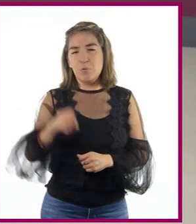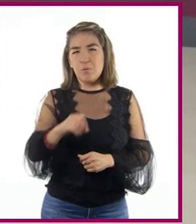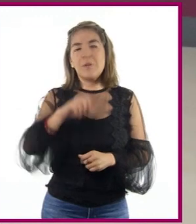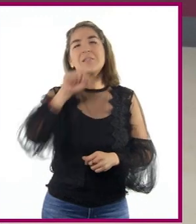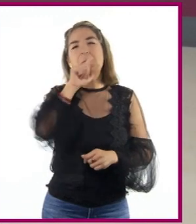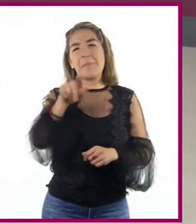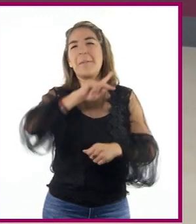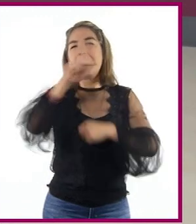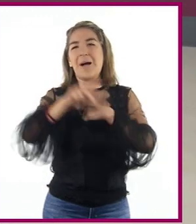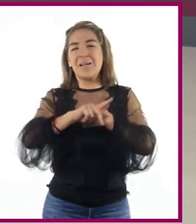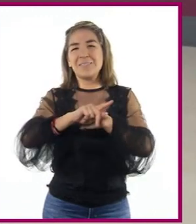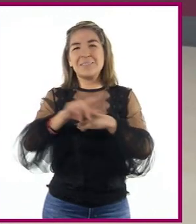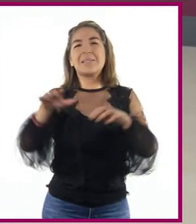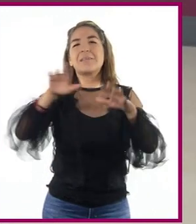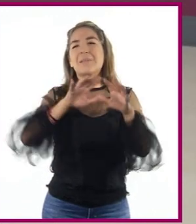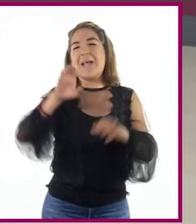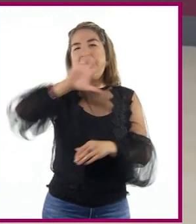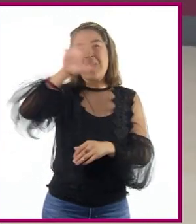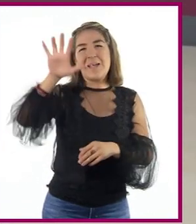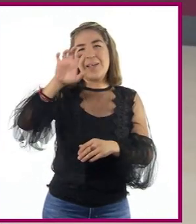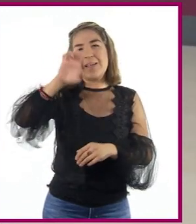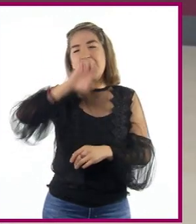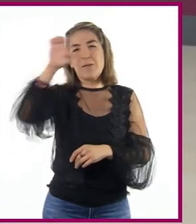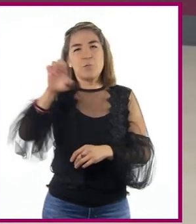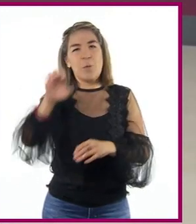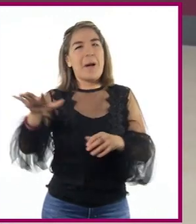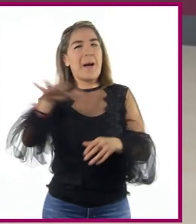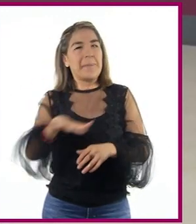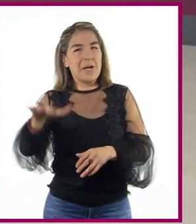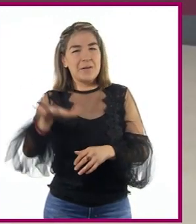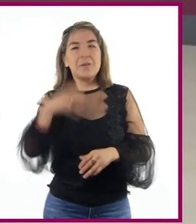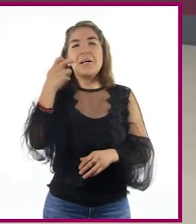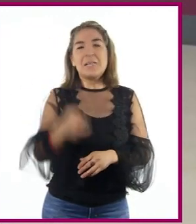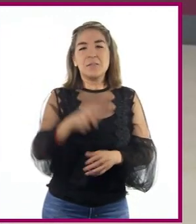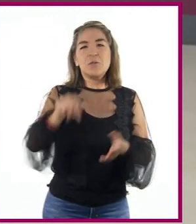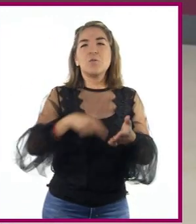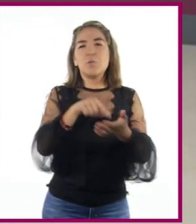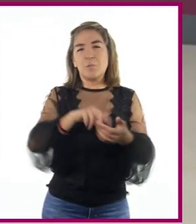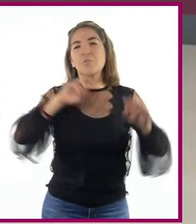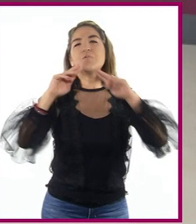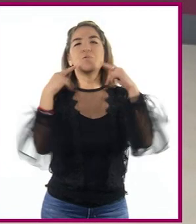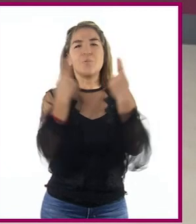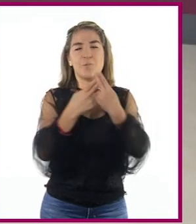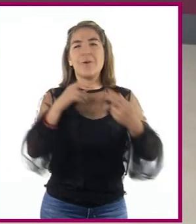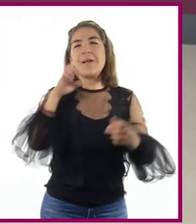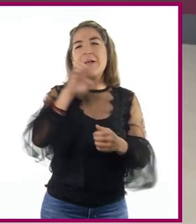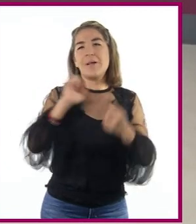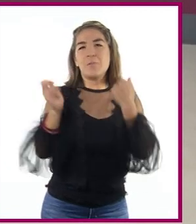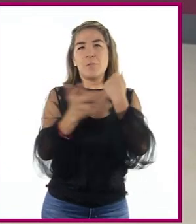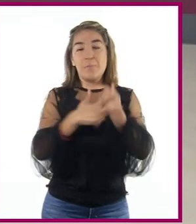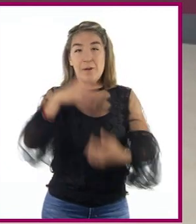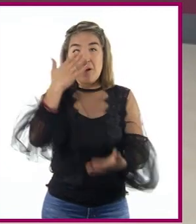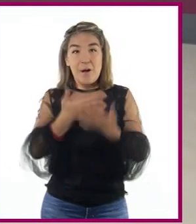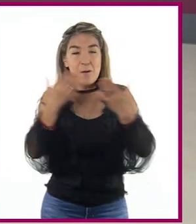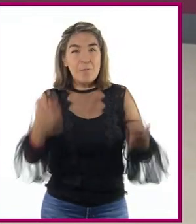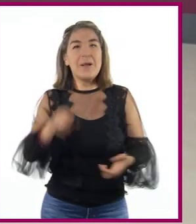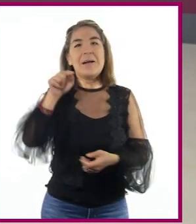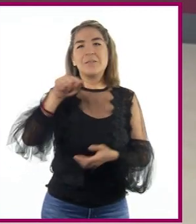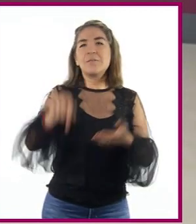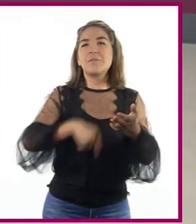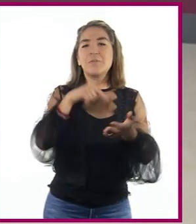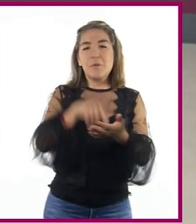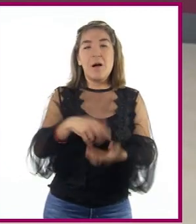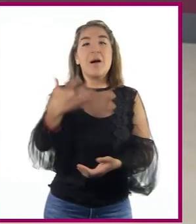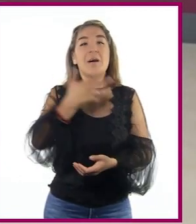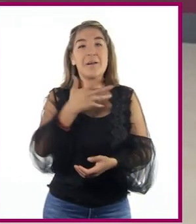Bajos. Pronto se unieron más países de Europa y se creó la Unión Europea. Hoy en la Unión Europea